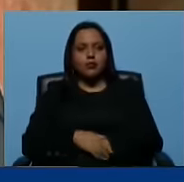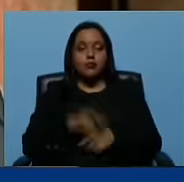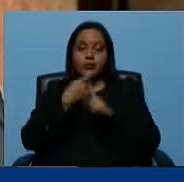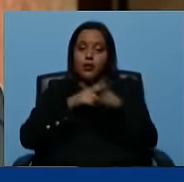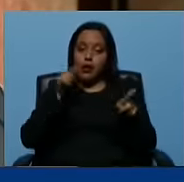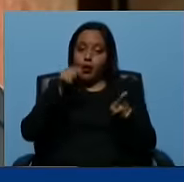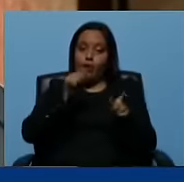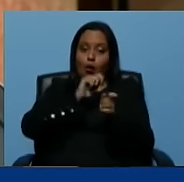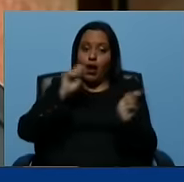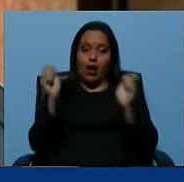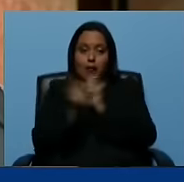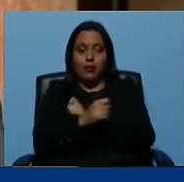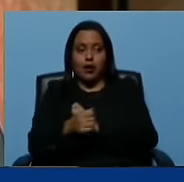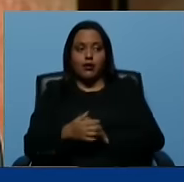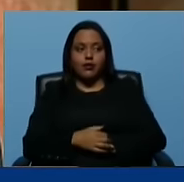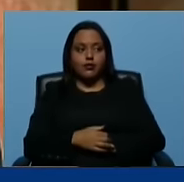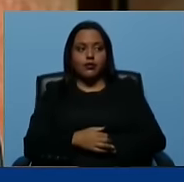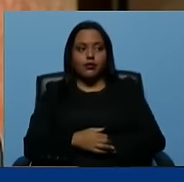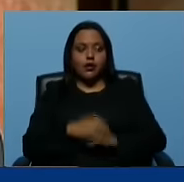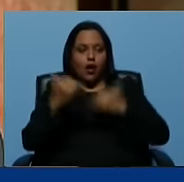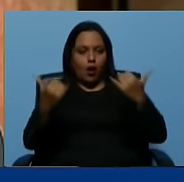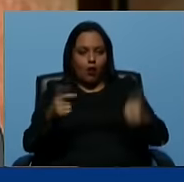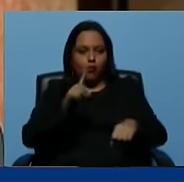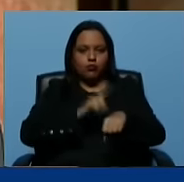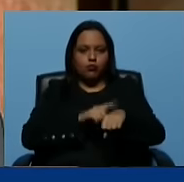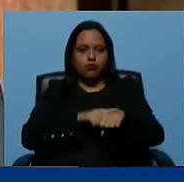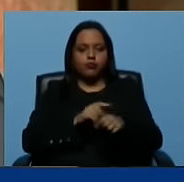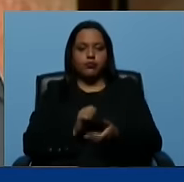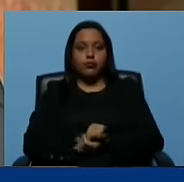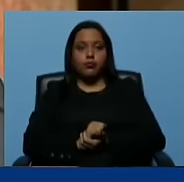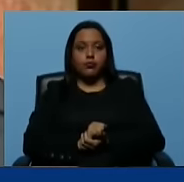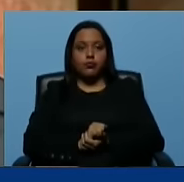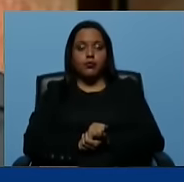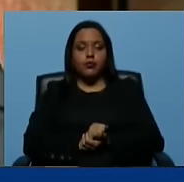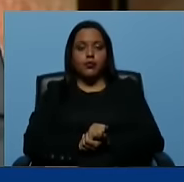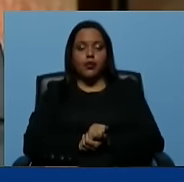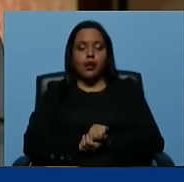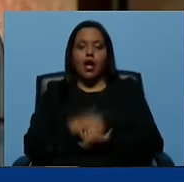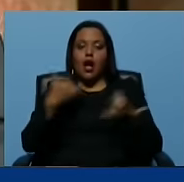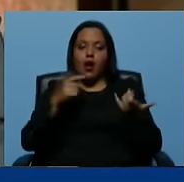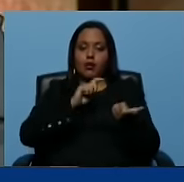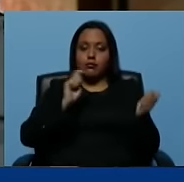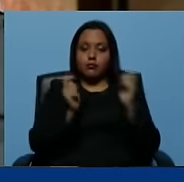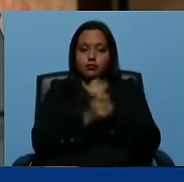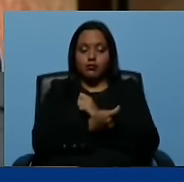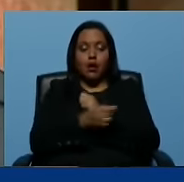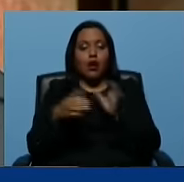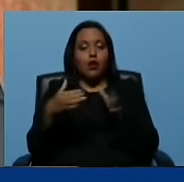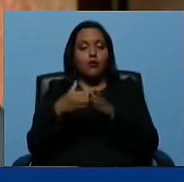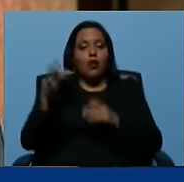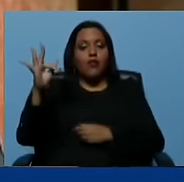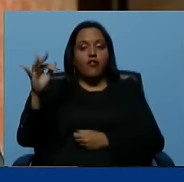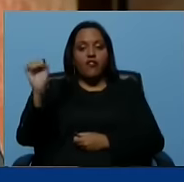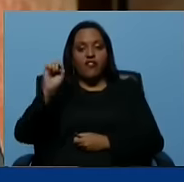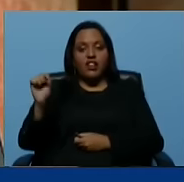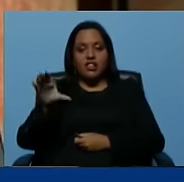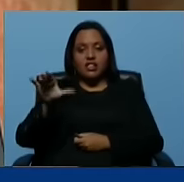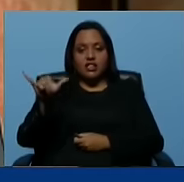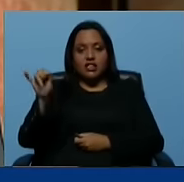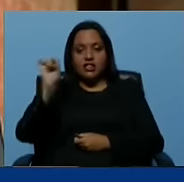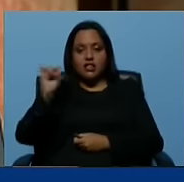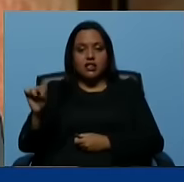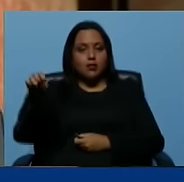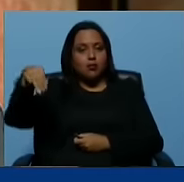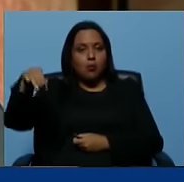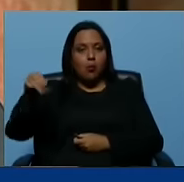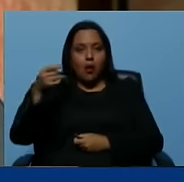cambiado en la actualidad, y el fascismo se ha maquillado, y el fascismo se ha edulcorado, y el